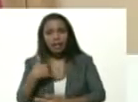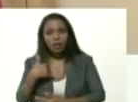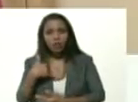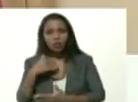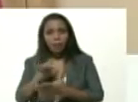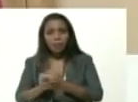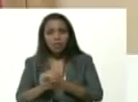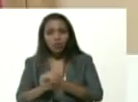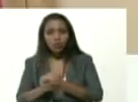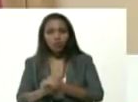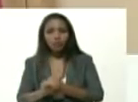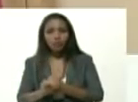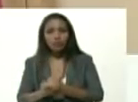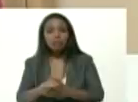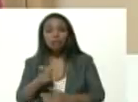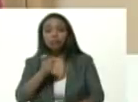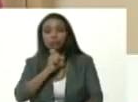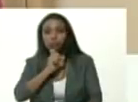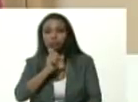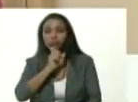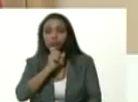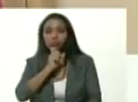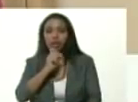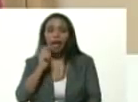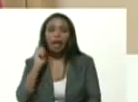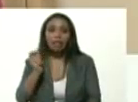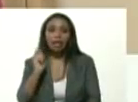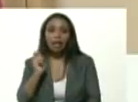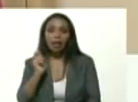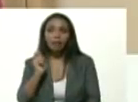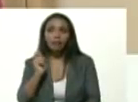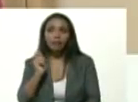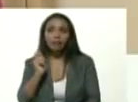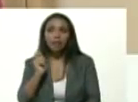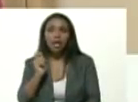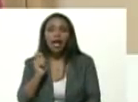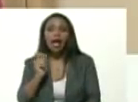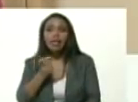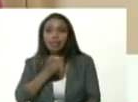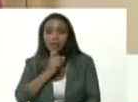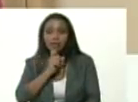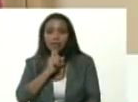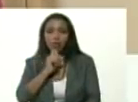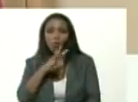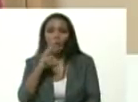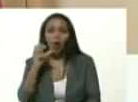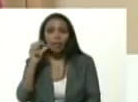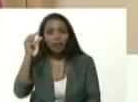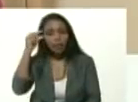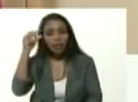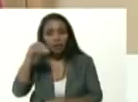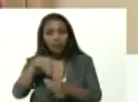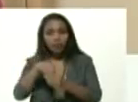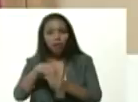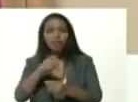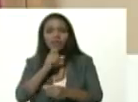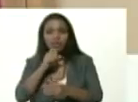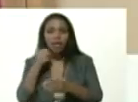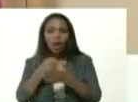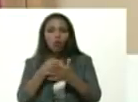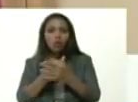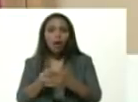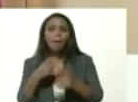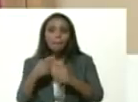compatriotas. Es difícil la tarea. Es difícil la cuarentena, es difícil la batalla, pero vale la